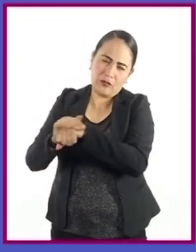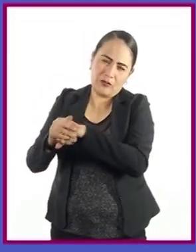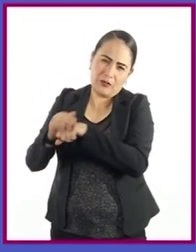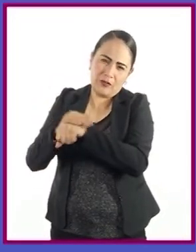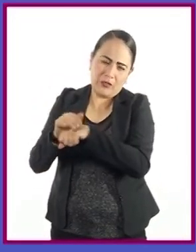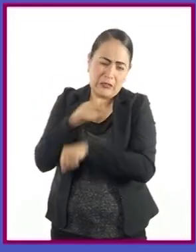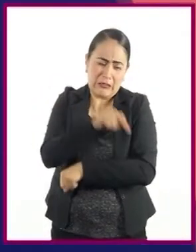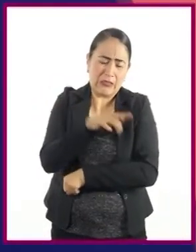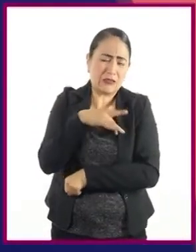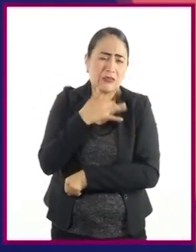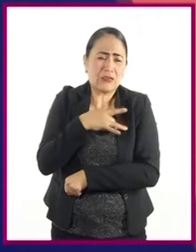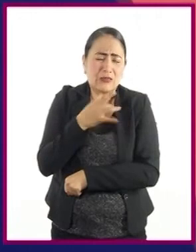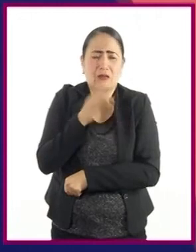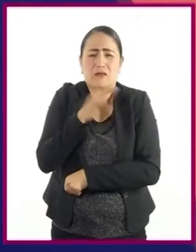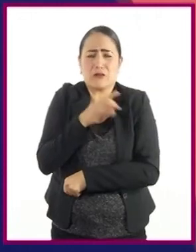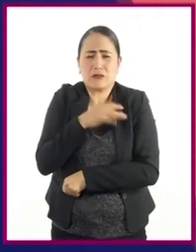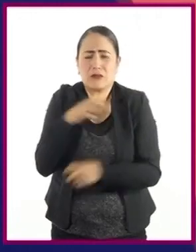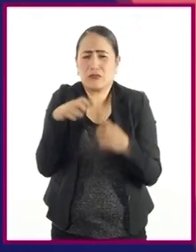temblando.